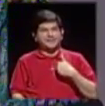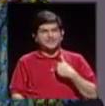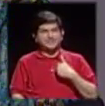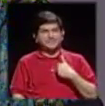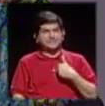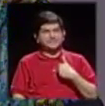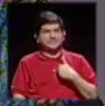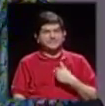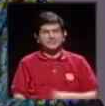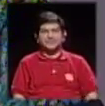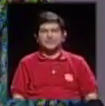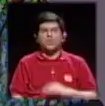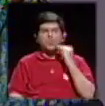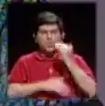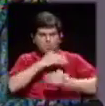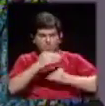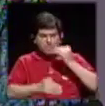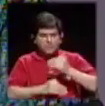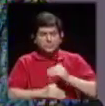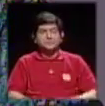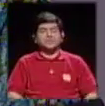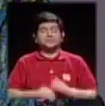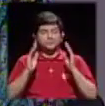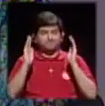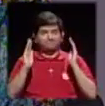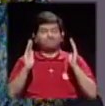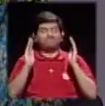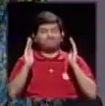hay una tendencia bastante grande, ¿verdad?